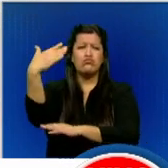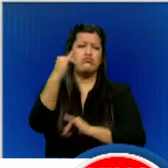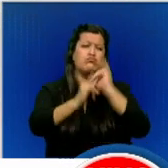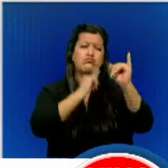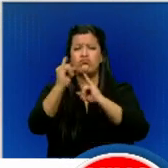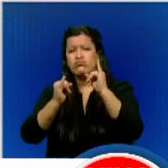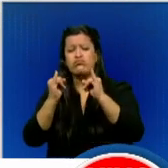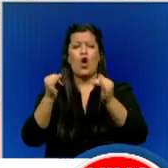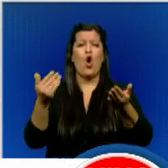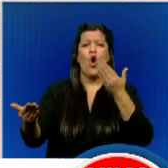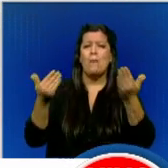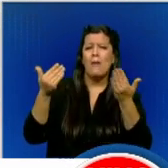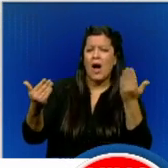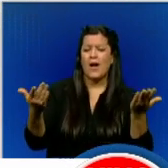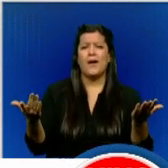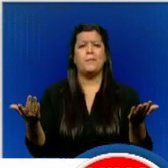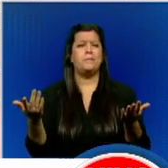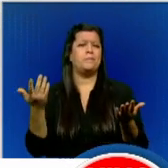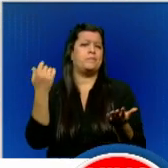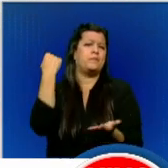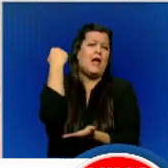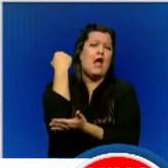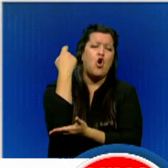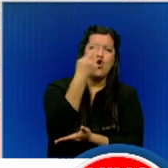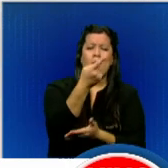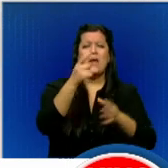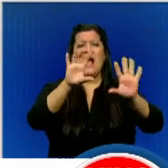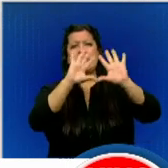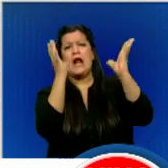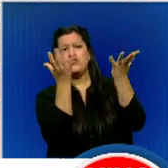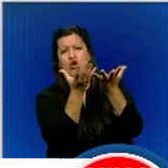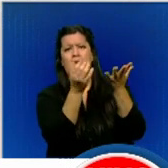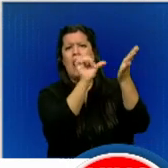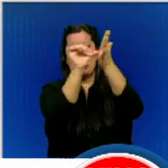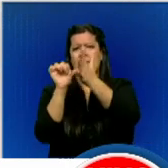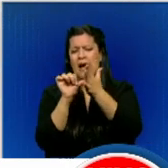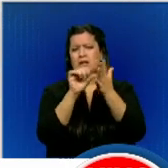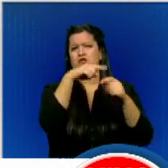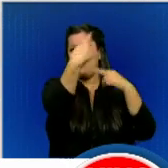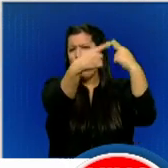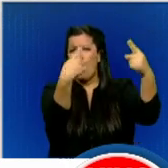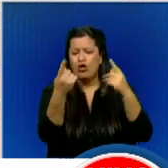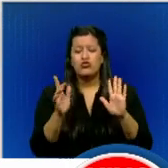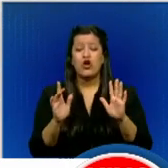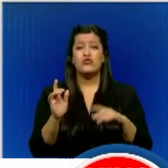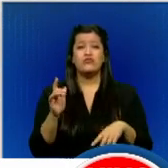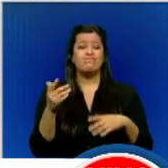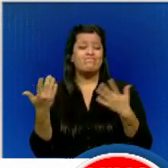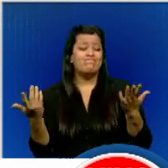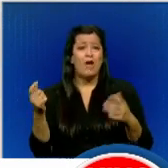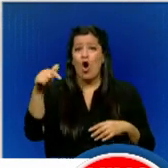con economías internacionales y estamos hoy